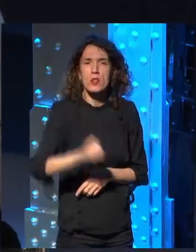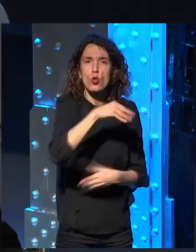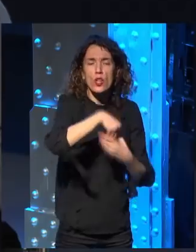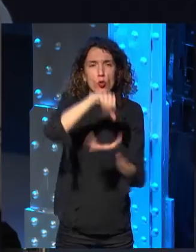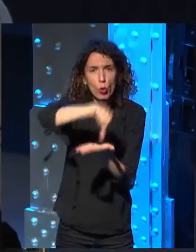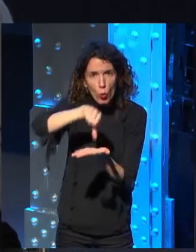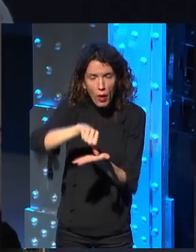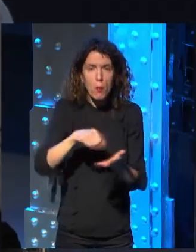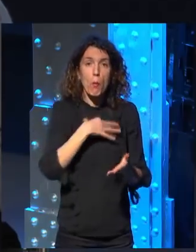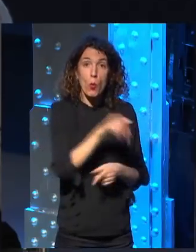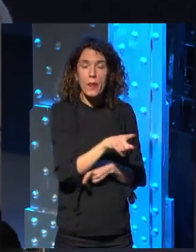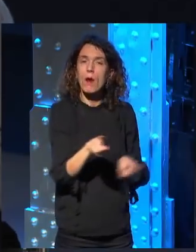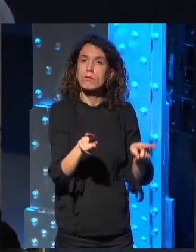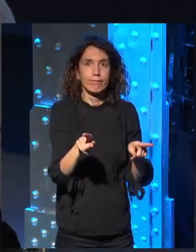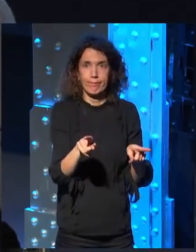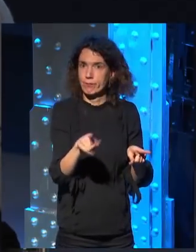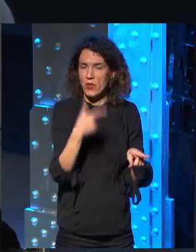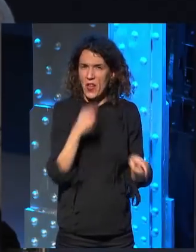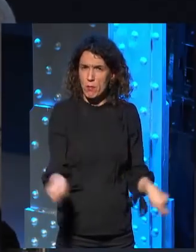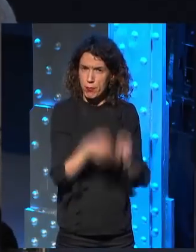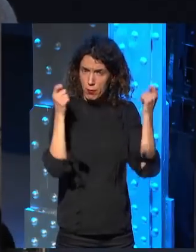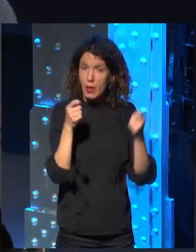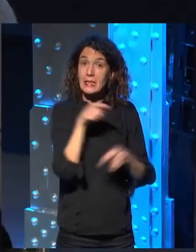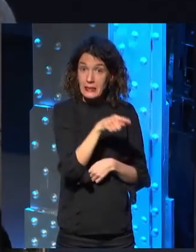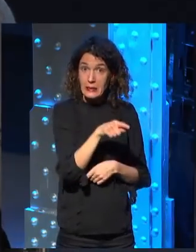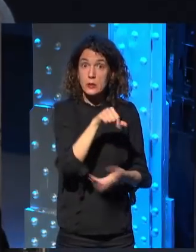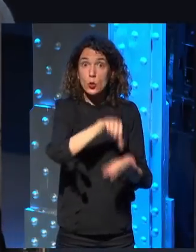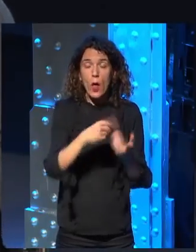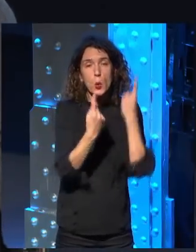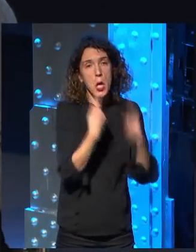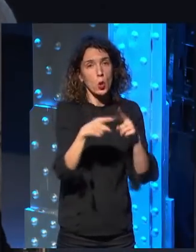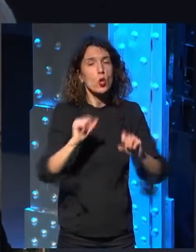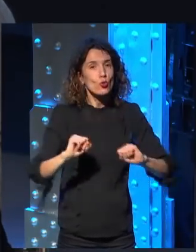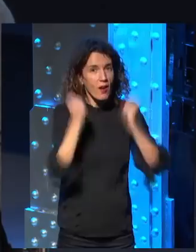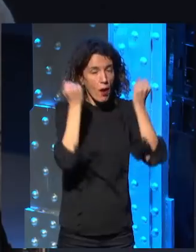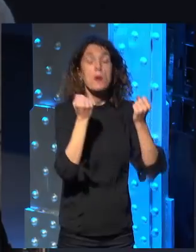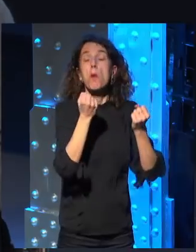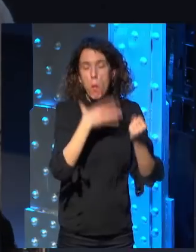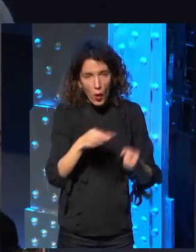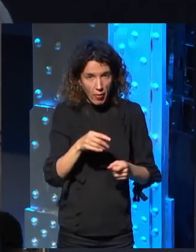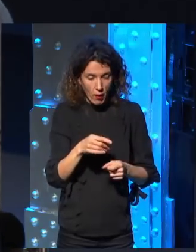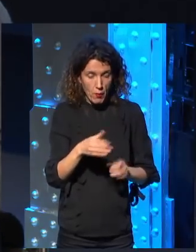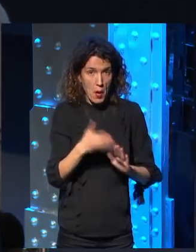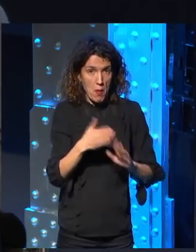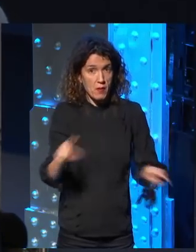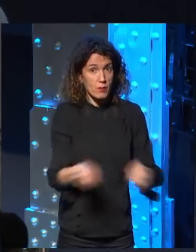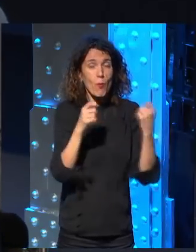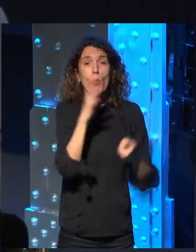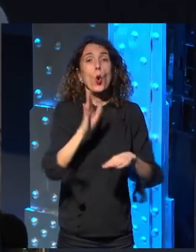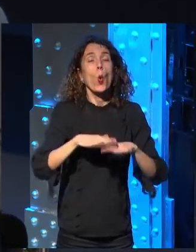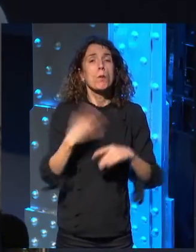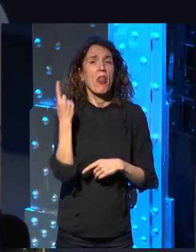ciudad puede ser destruido, que sobrevivió a tantas cosas, puede ser destruido simplemente por el poder del